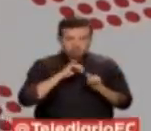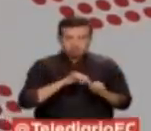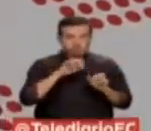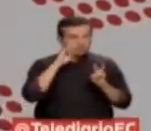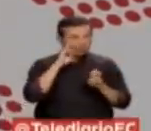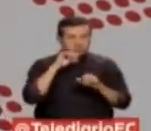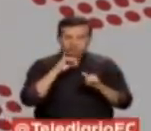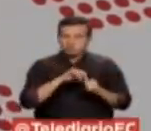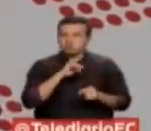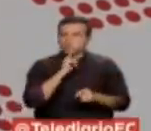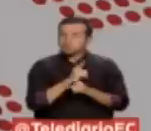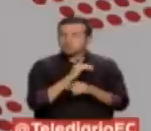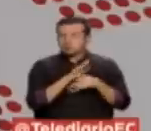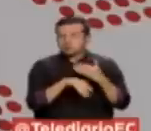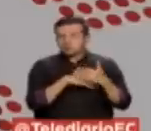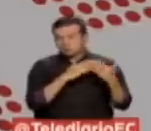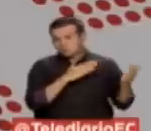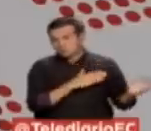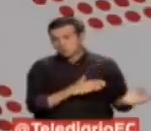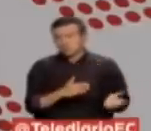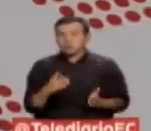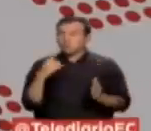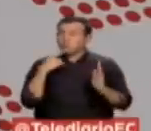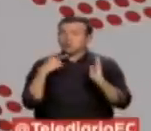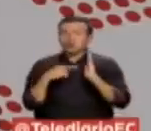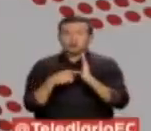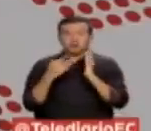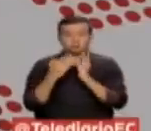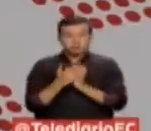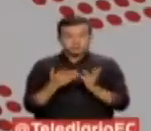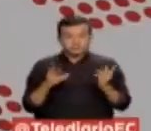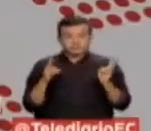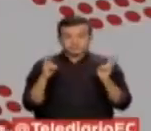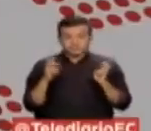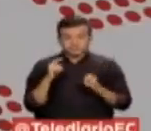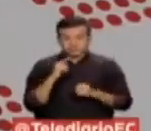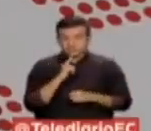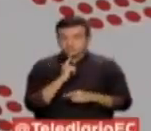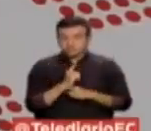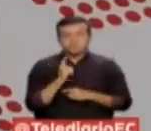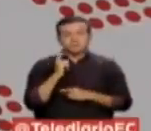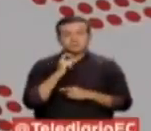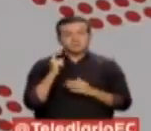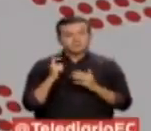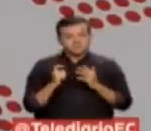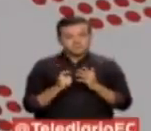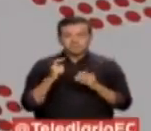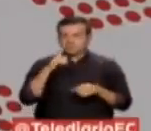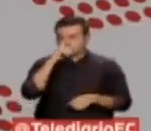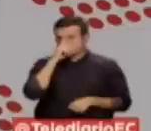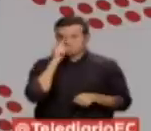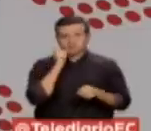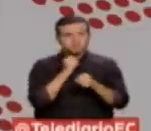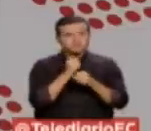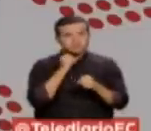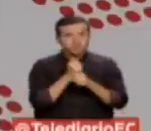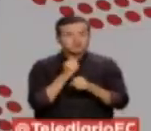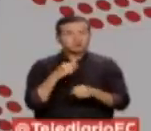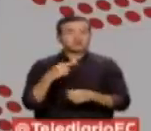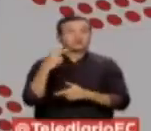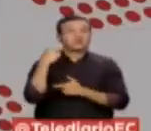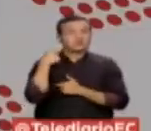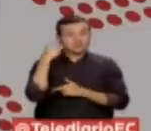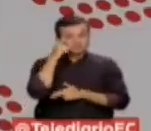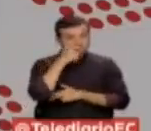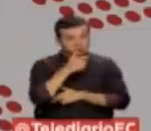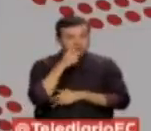investigaciones continúan pero por ejemplo en este tipo de casos por supuesto se necesita un trabajo en donde son corresponsables